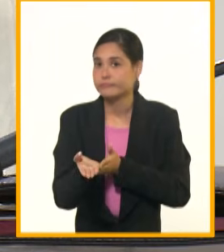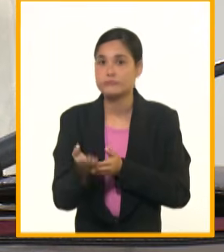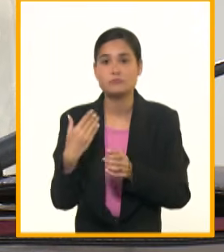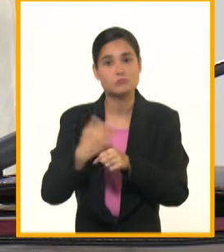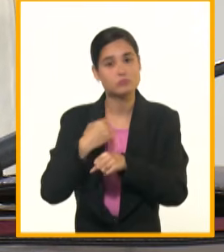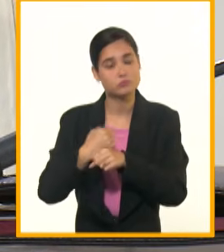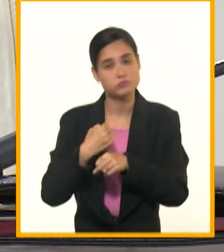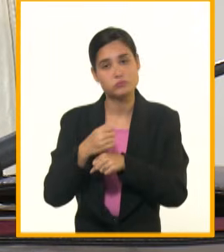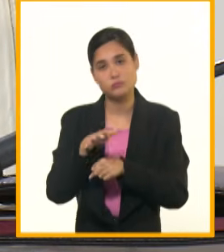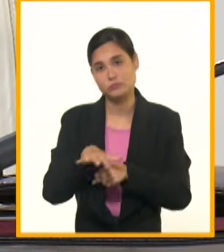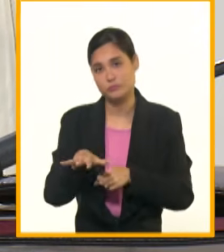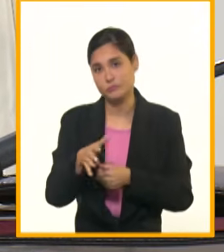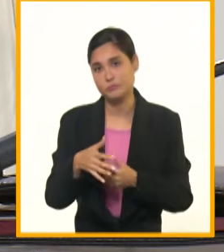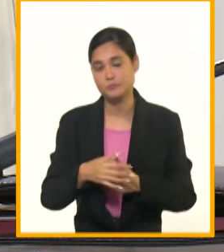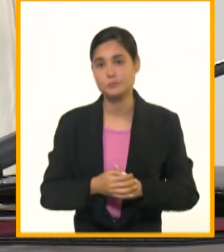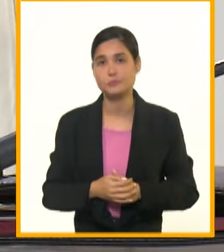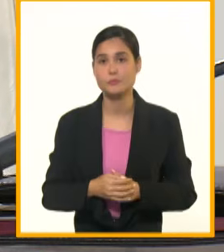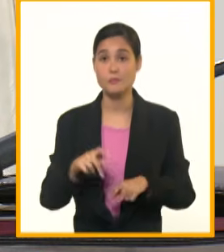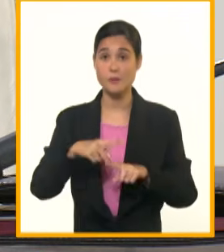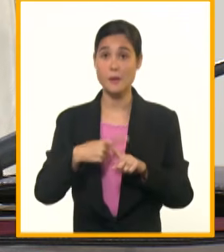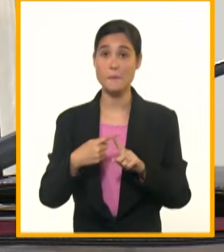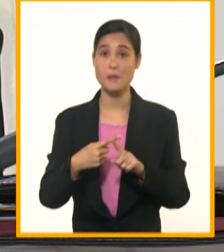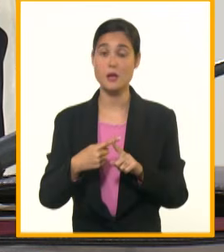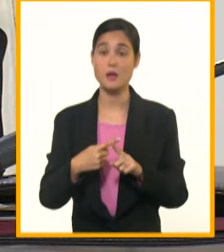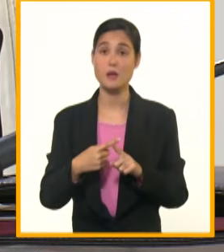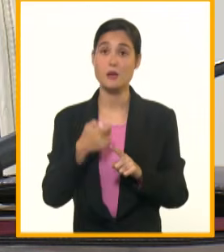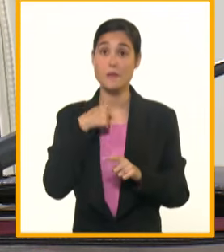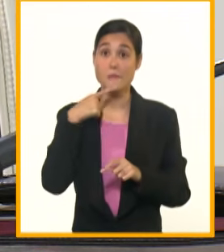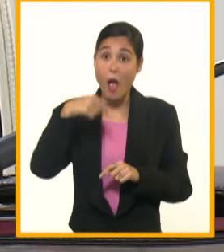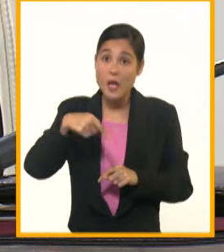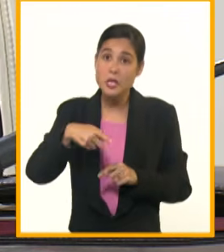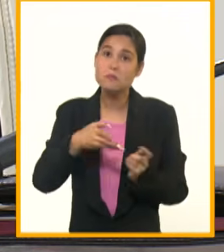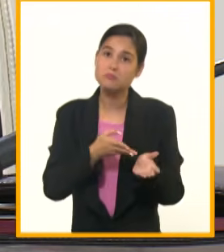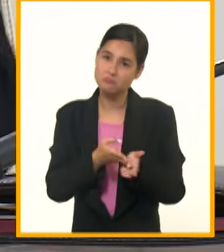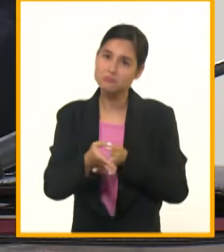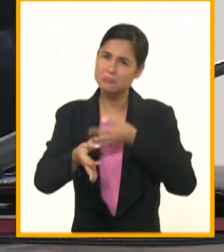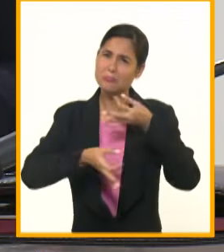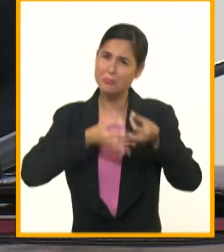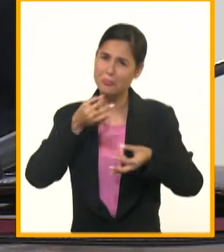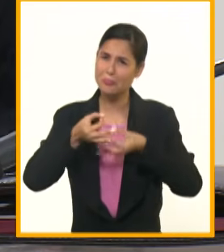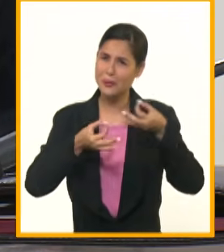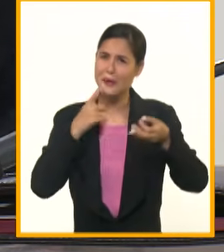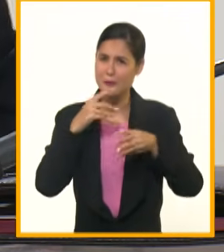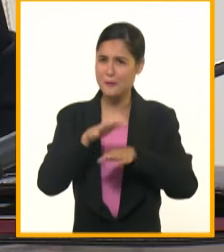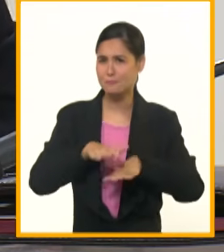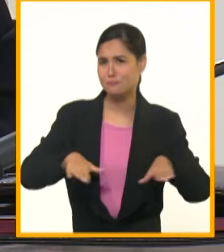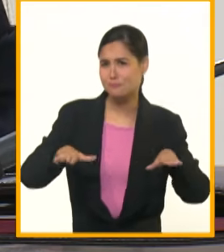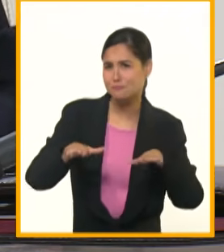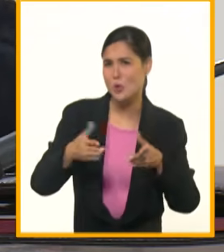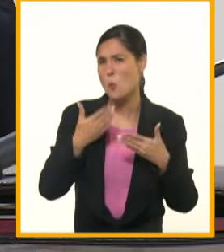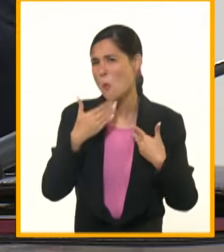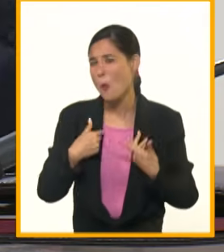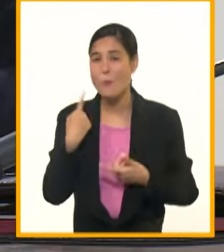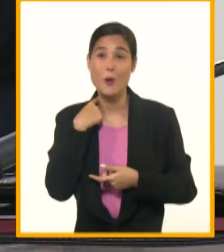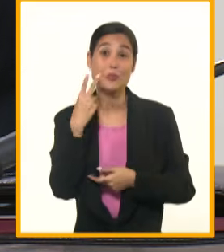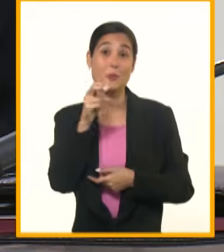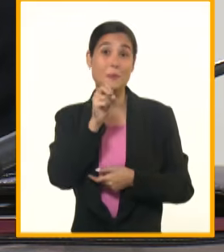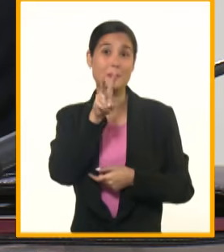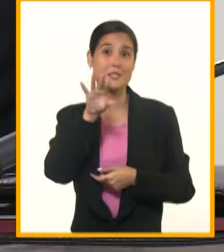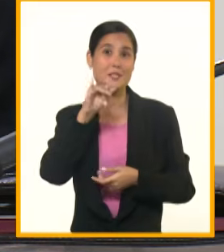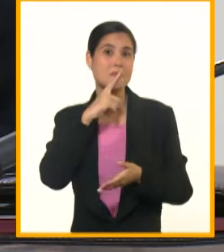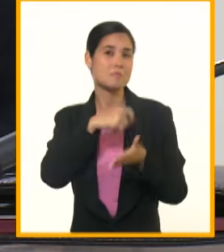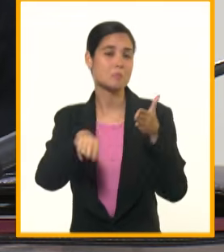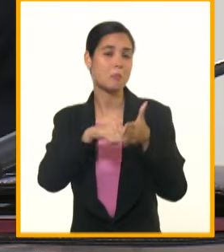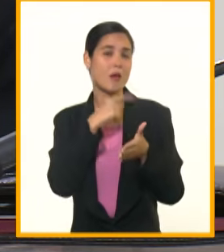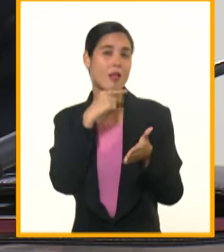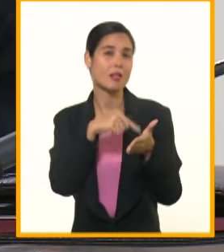explotando. Y si es posible mantener ese superávit, bueno, de eso nos hablará usted un poquito más adelante sobre las perspectivas para el 2026. Pero vayamos a dos